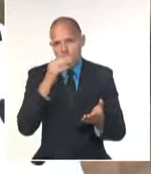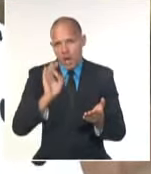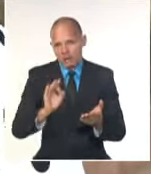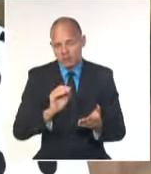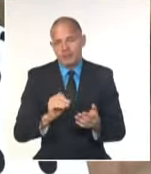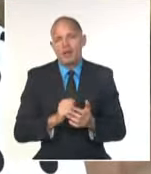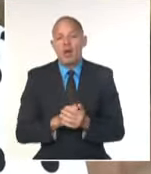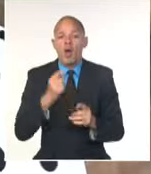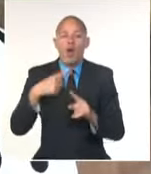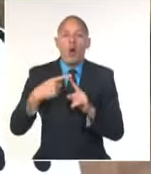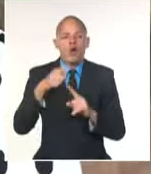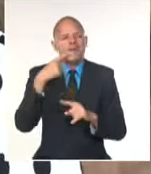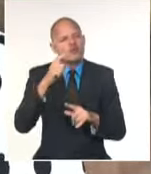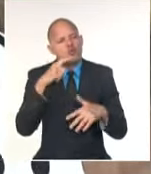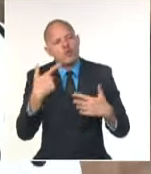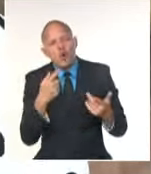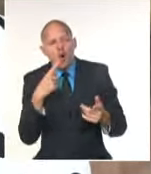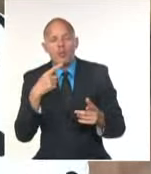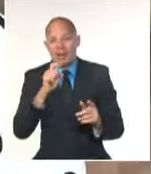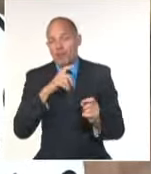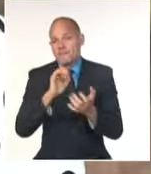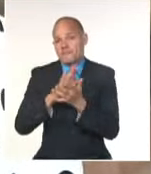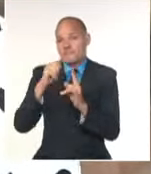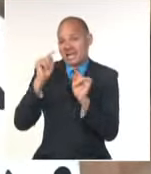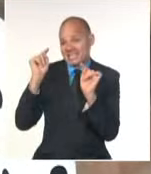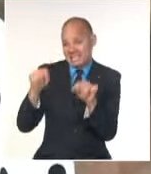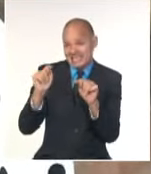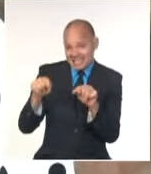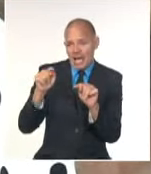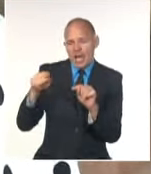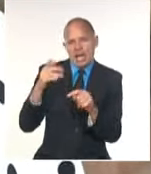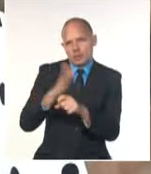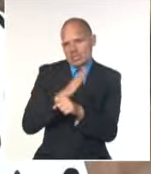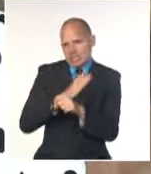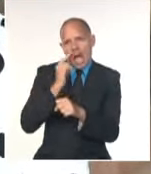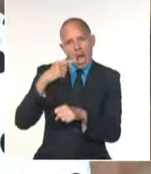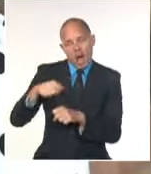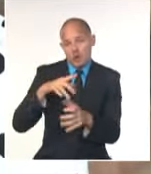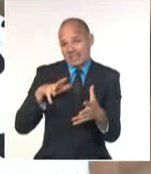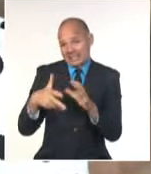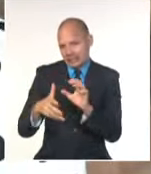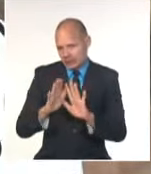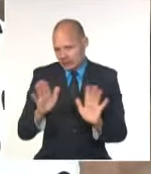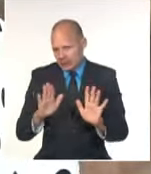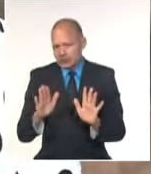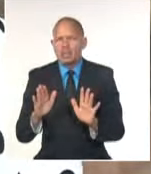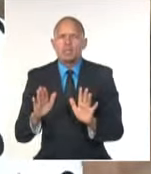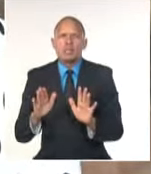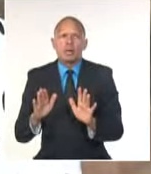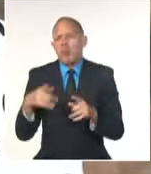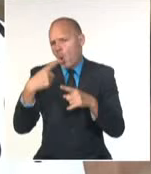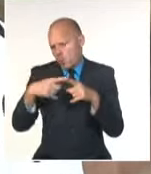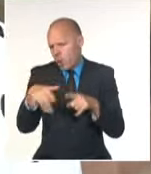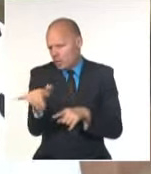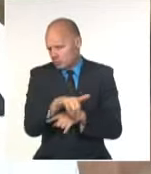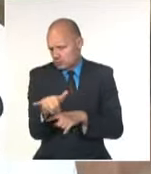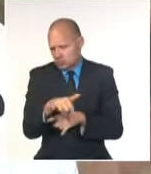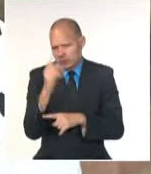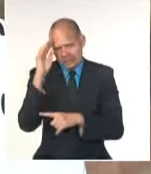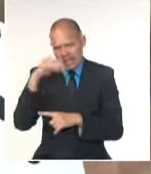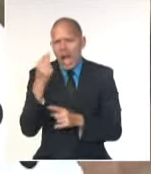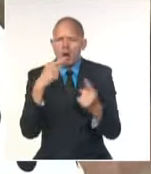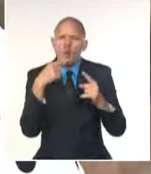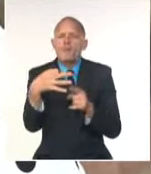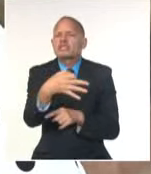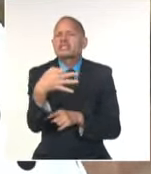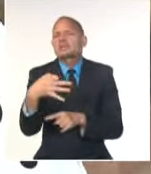agilidad, evaluar con precisión. Matanzas como provincia es el territorio más complicado, pero hay otras provincias que también tienen situaciones puntuales en algunos